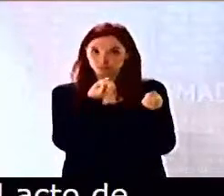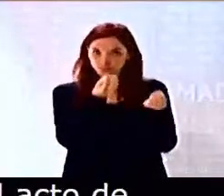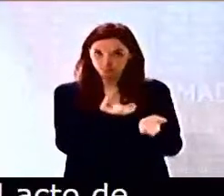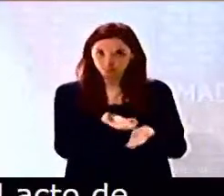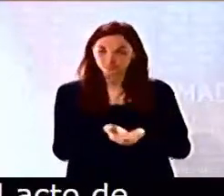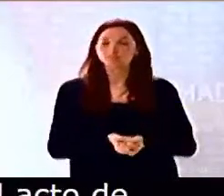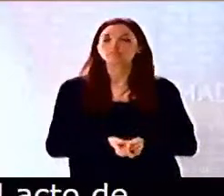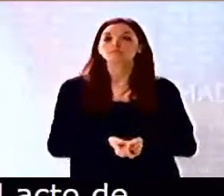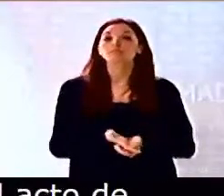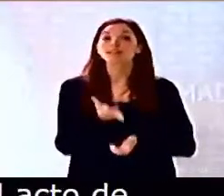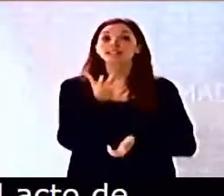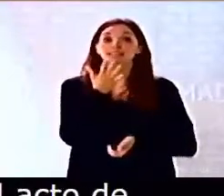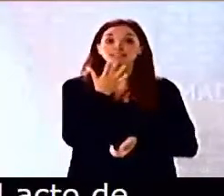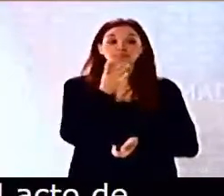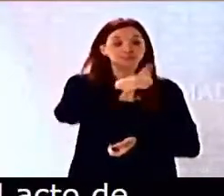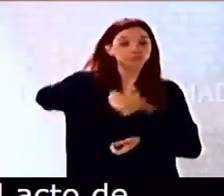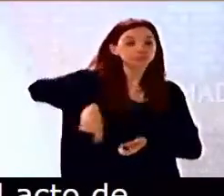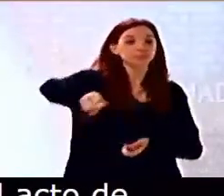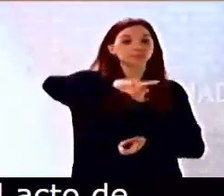que si presentan